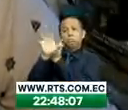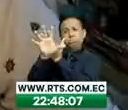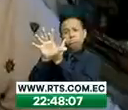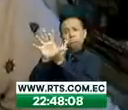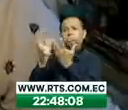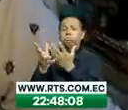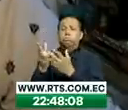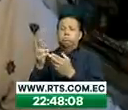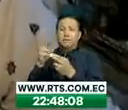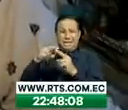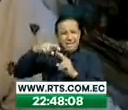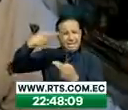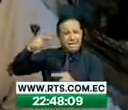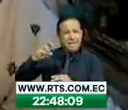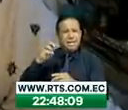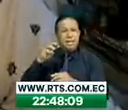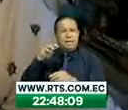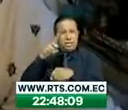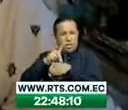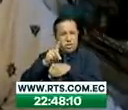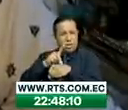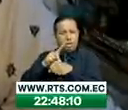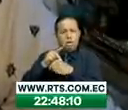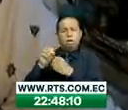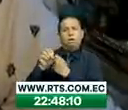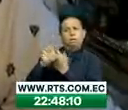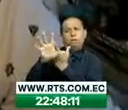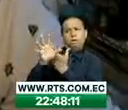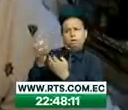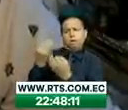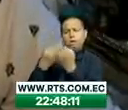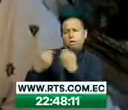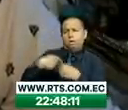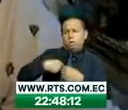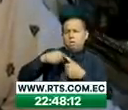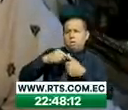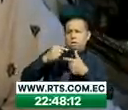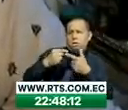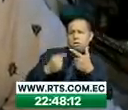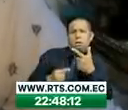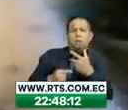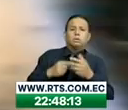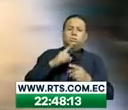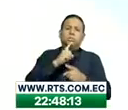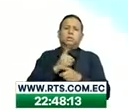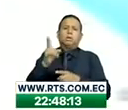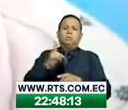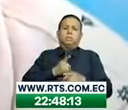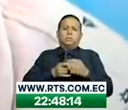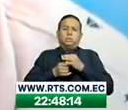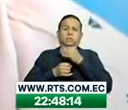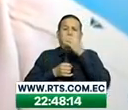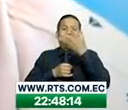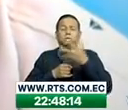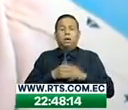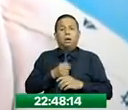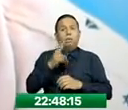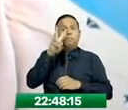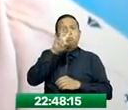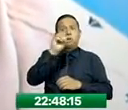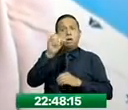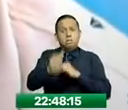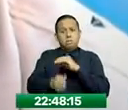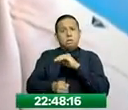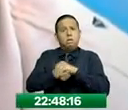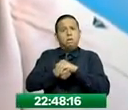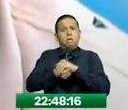una red de médicos en donde ya se comenzó a atender la sintomatología y ya como con exactamente pasó más de 20 días aislado en